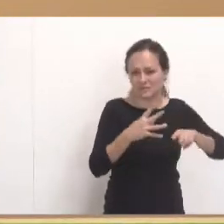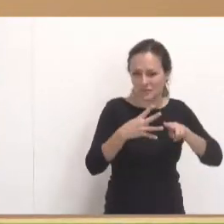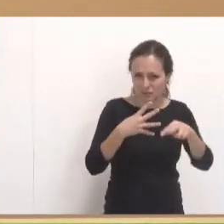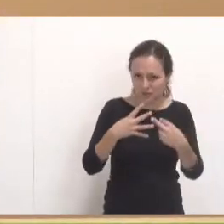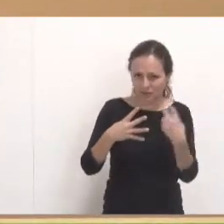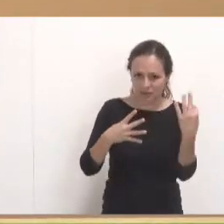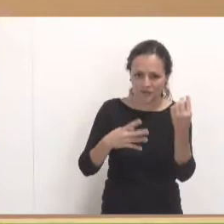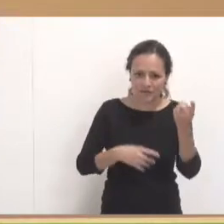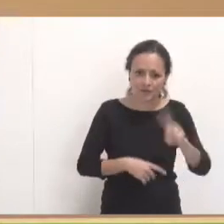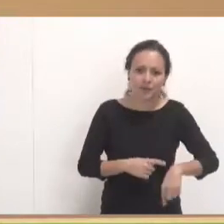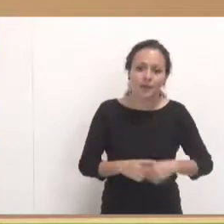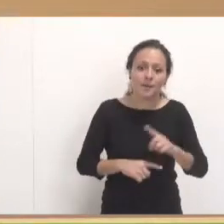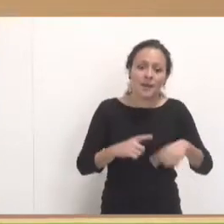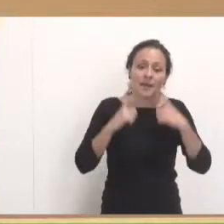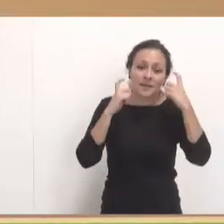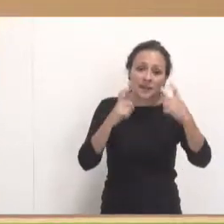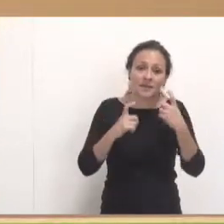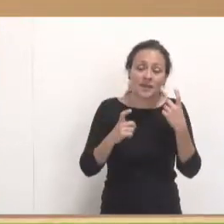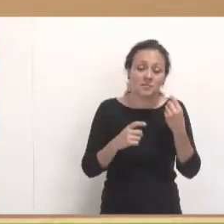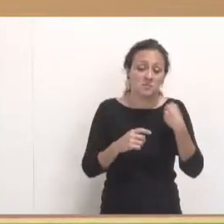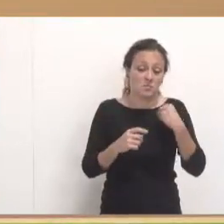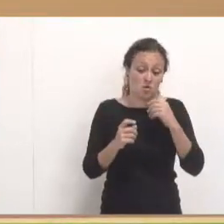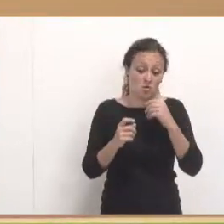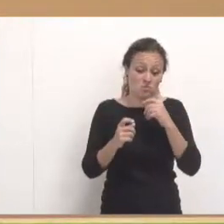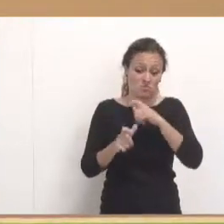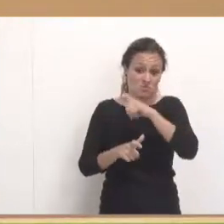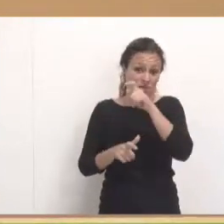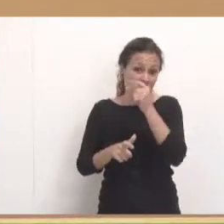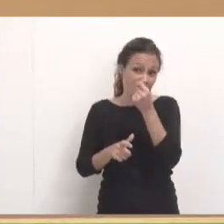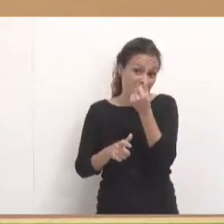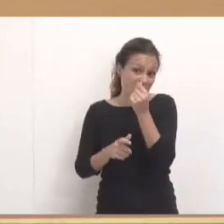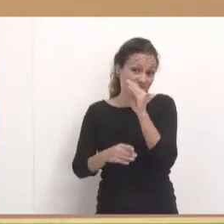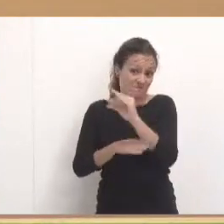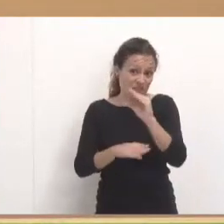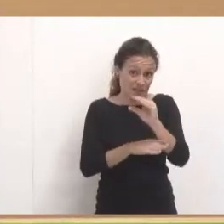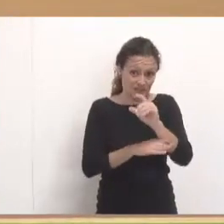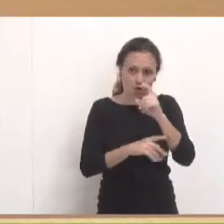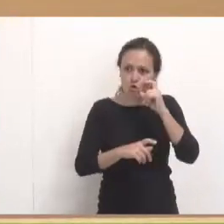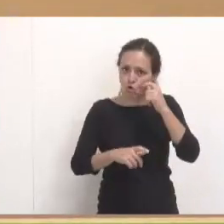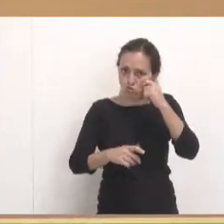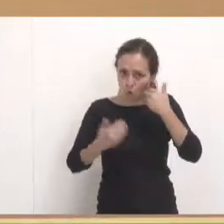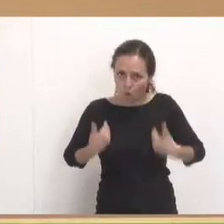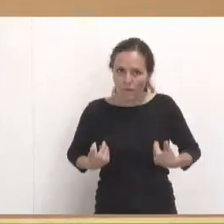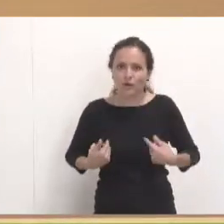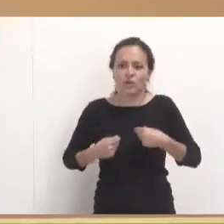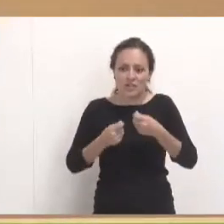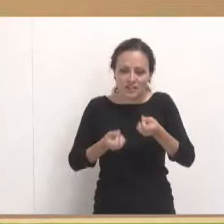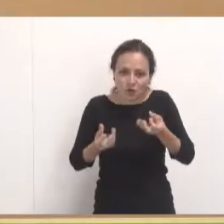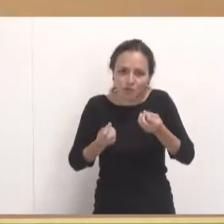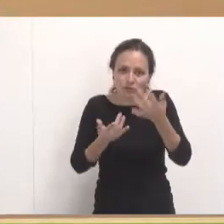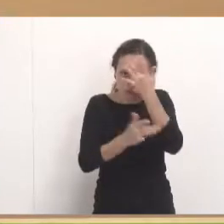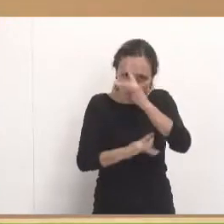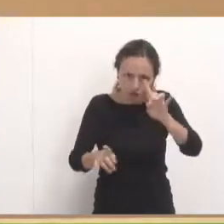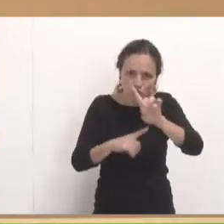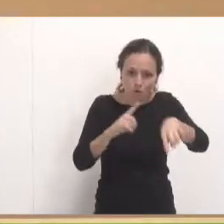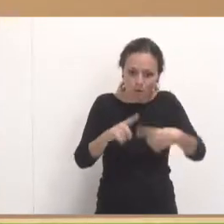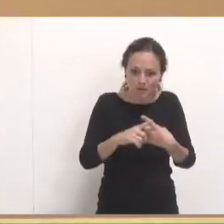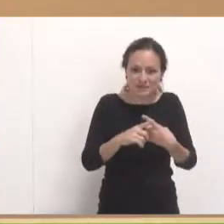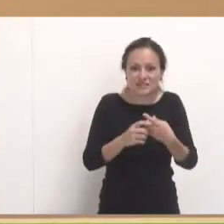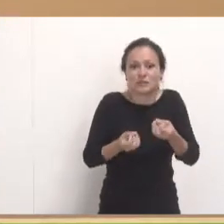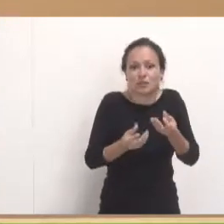Intensificar, con la adecuada dotación de medios financieros humanos, las campañas de información, concienciación, información ciudadana en materia de gestión de los